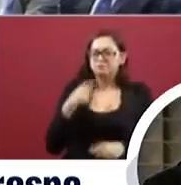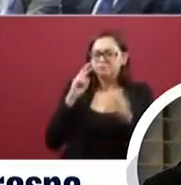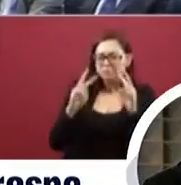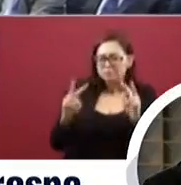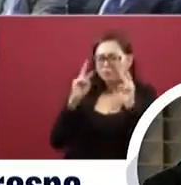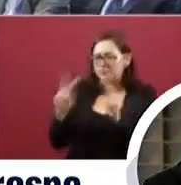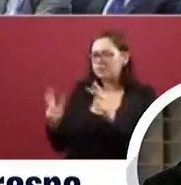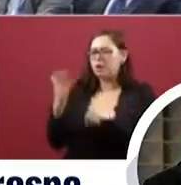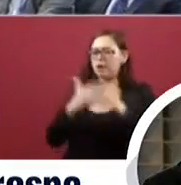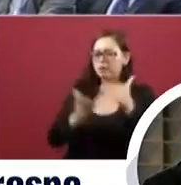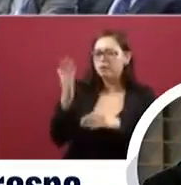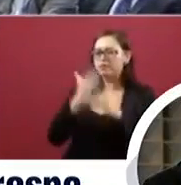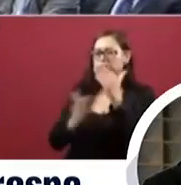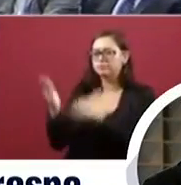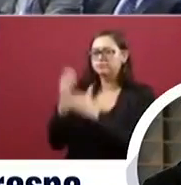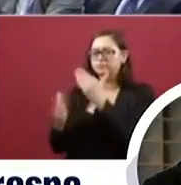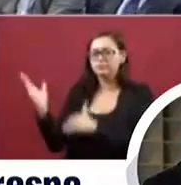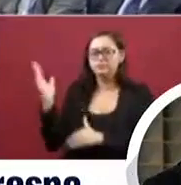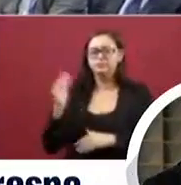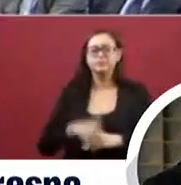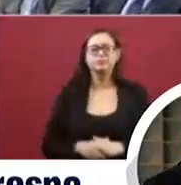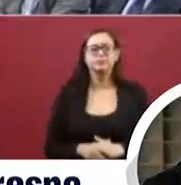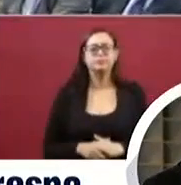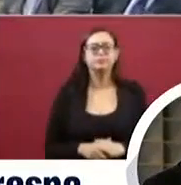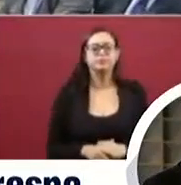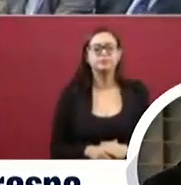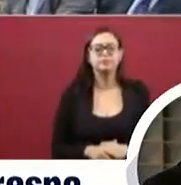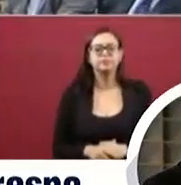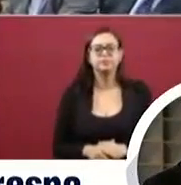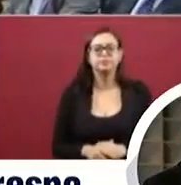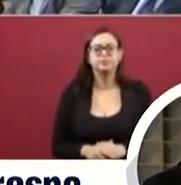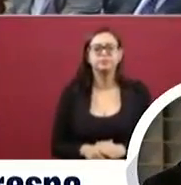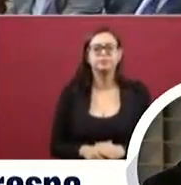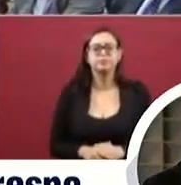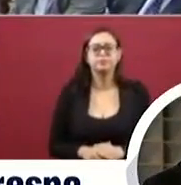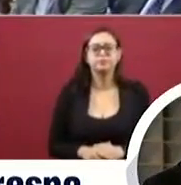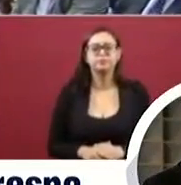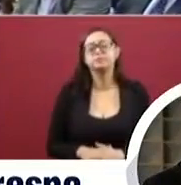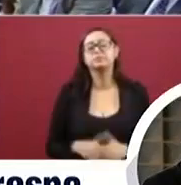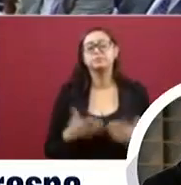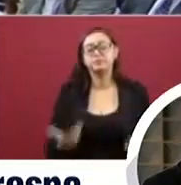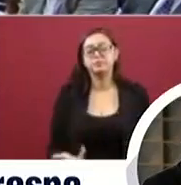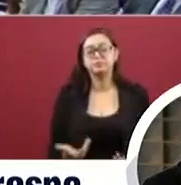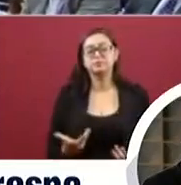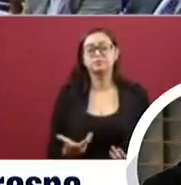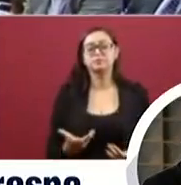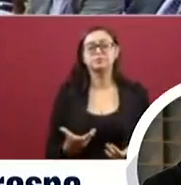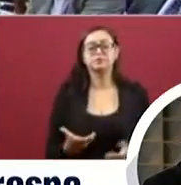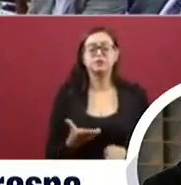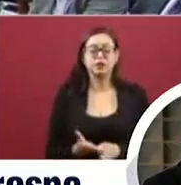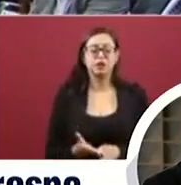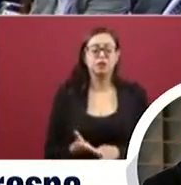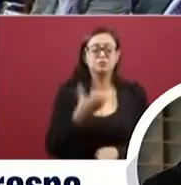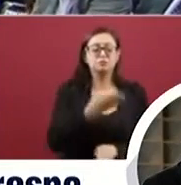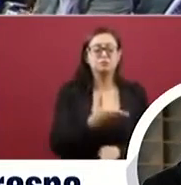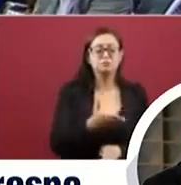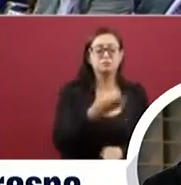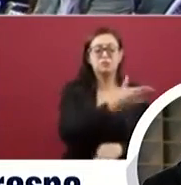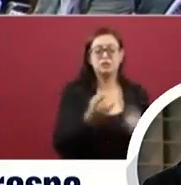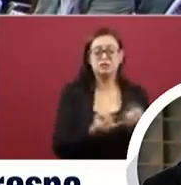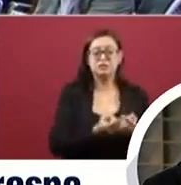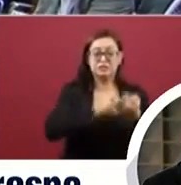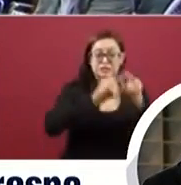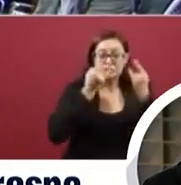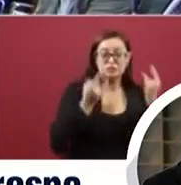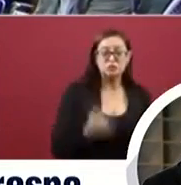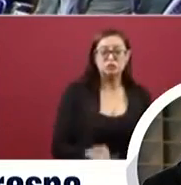que apuntalar, sino que además veo una especie de embate, primero discursivo y después puede proceder a ciertas